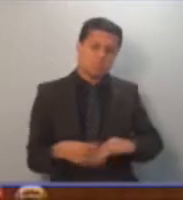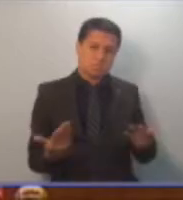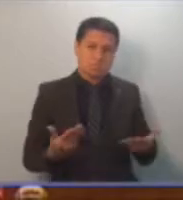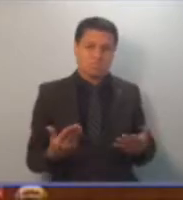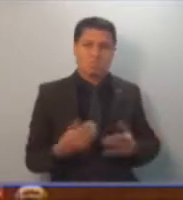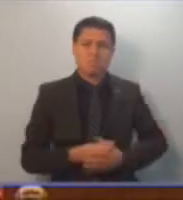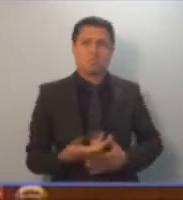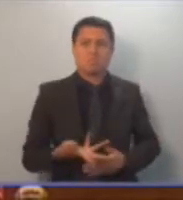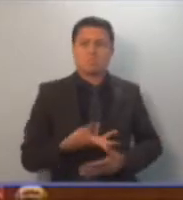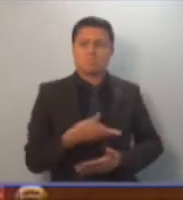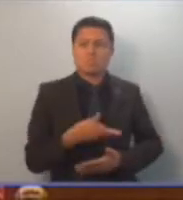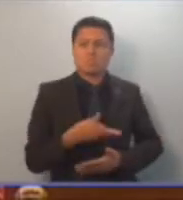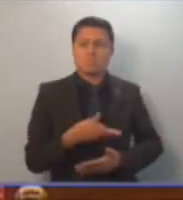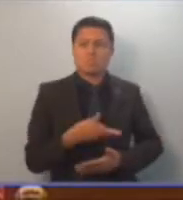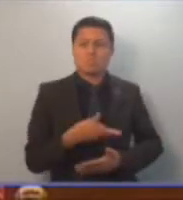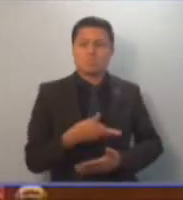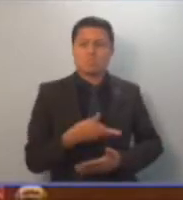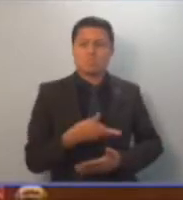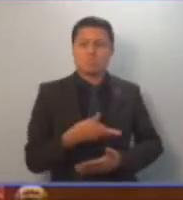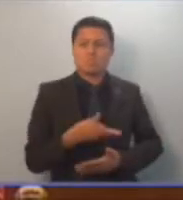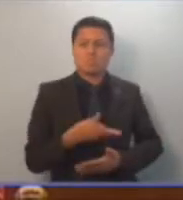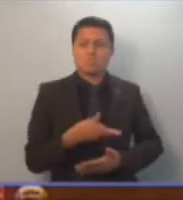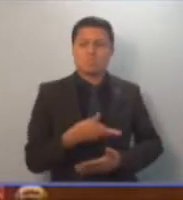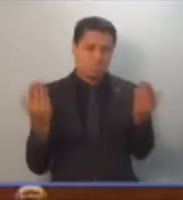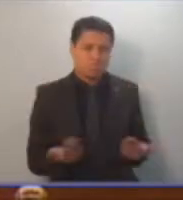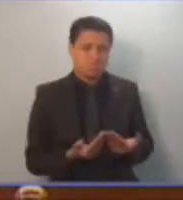nuestra Plaza del Salvador del Mundo.